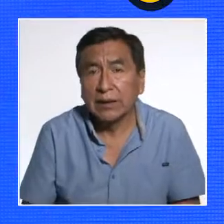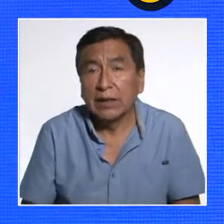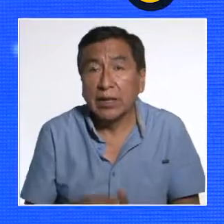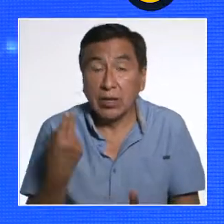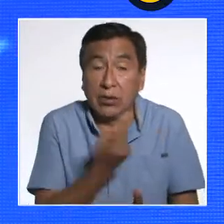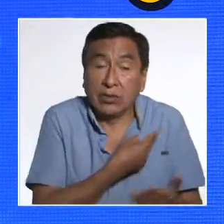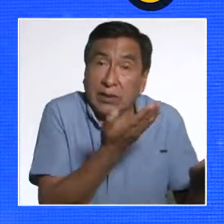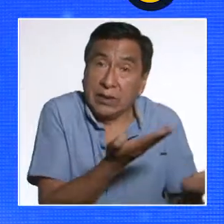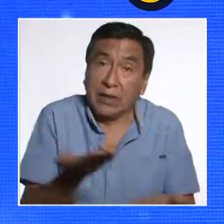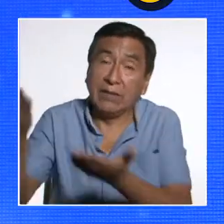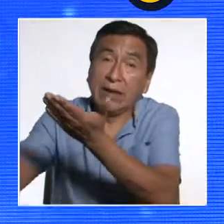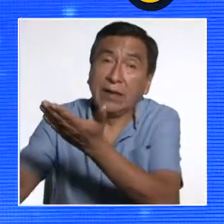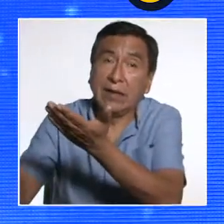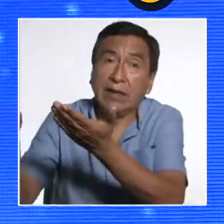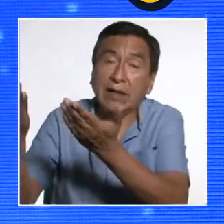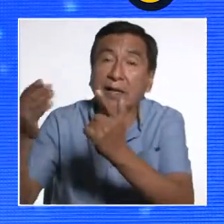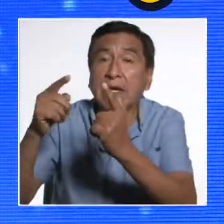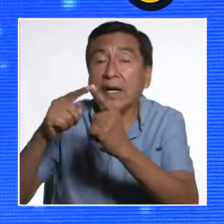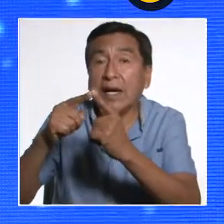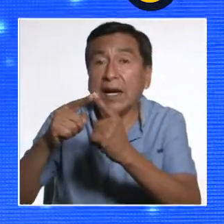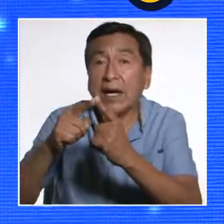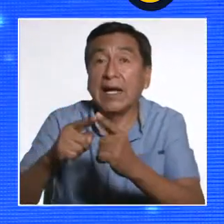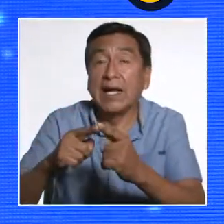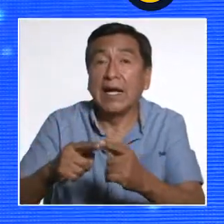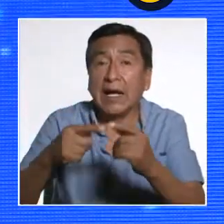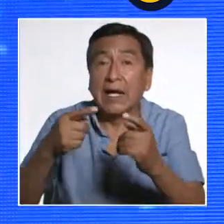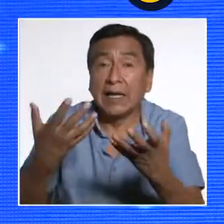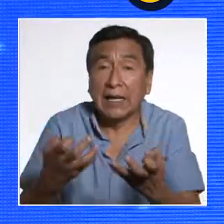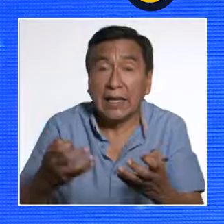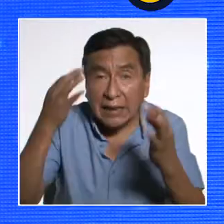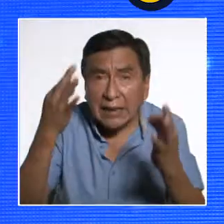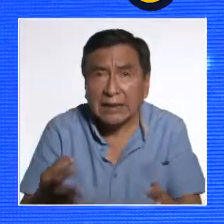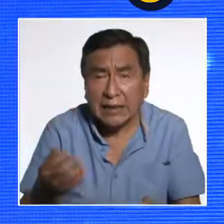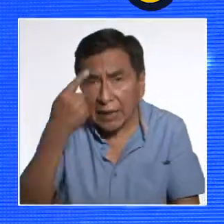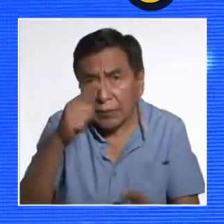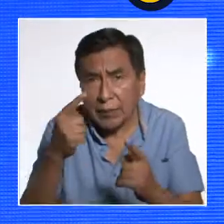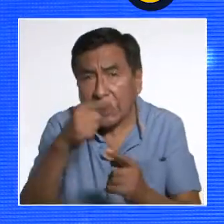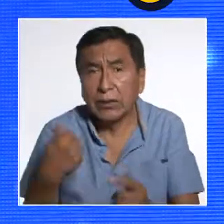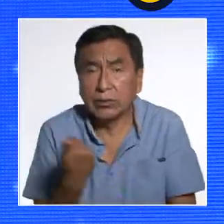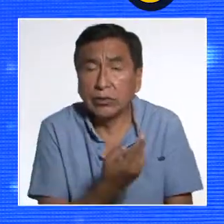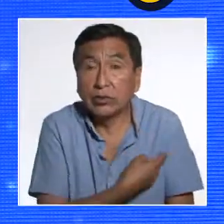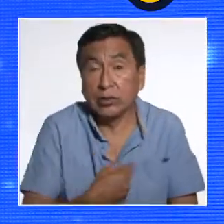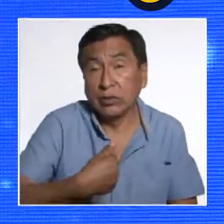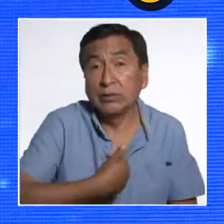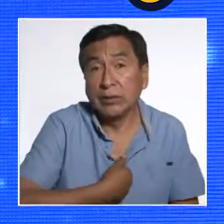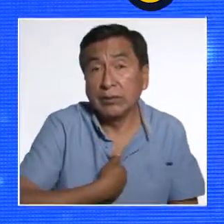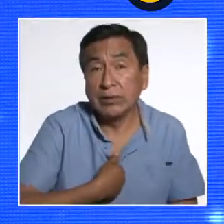nos llevan a desafiarnos a nosotros mismos. Porque usted y